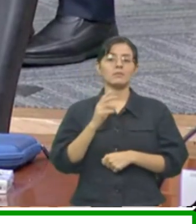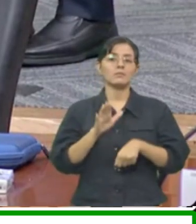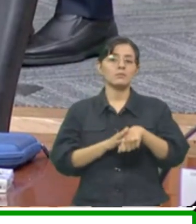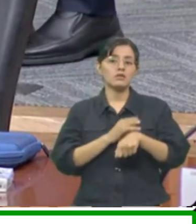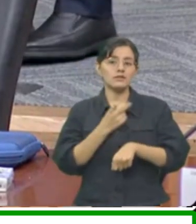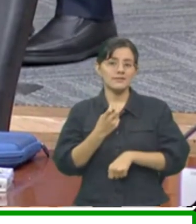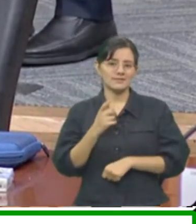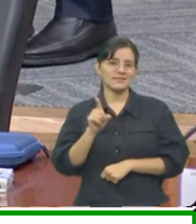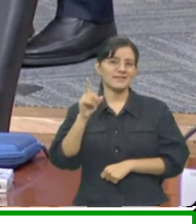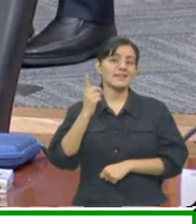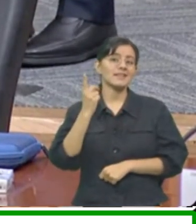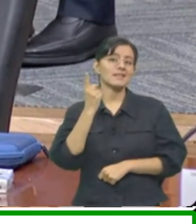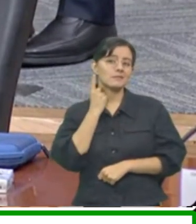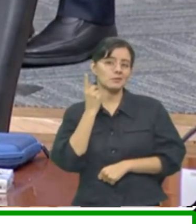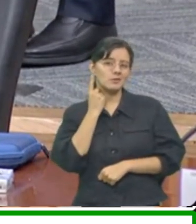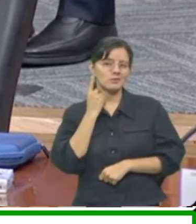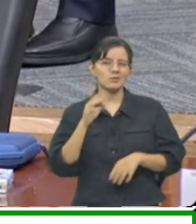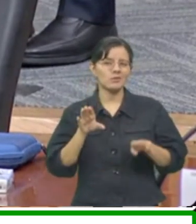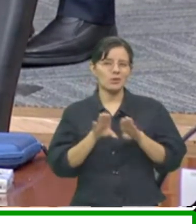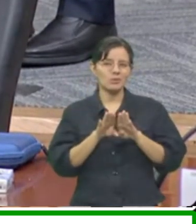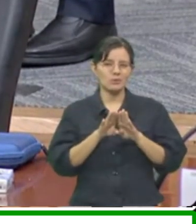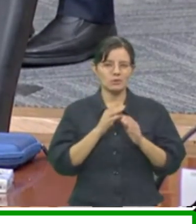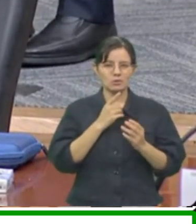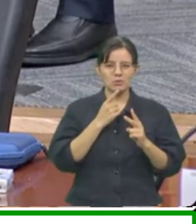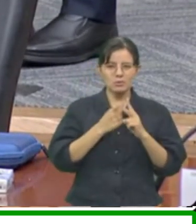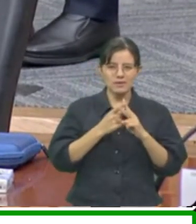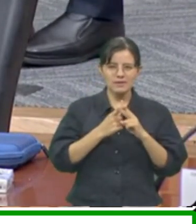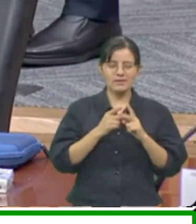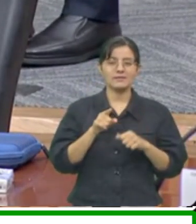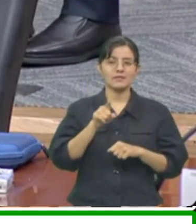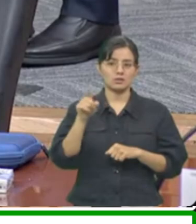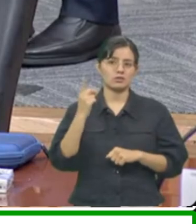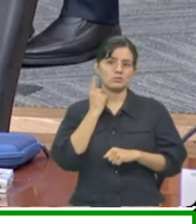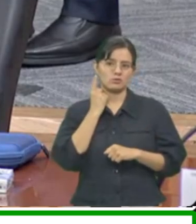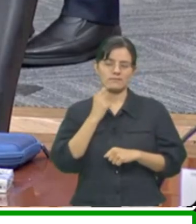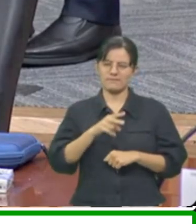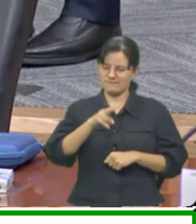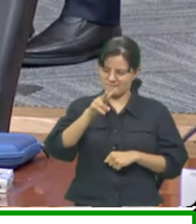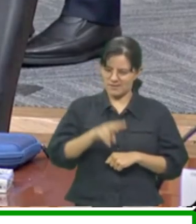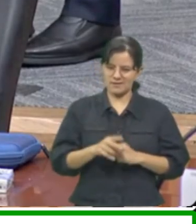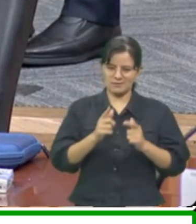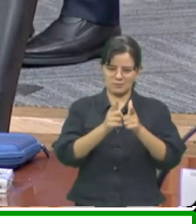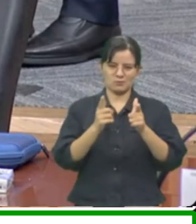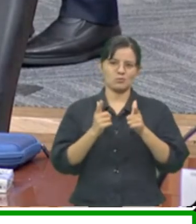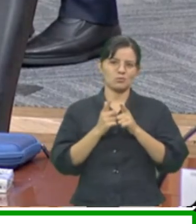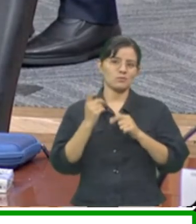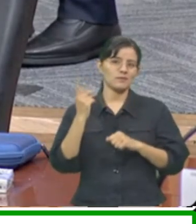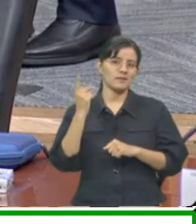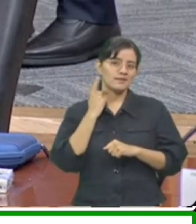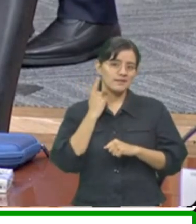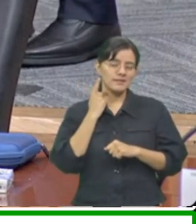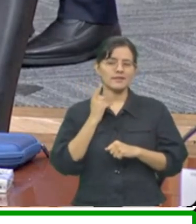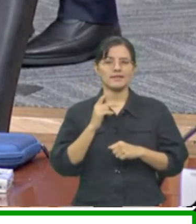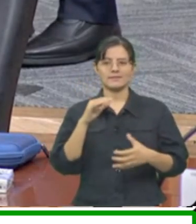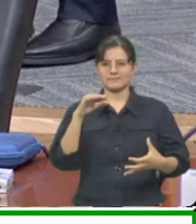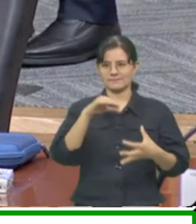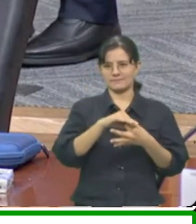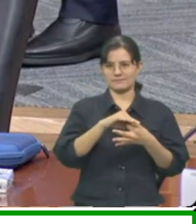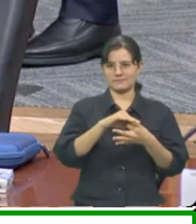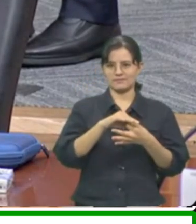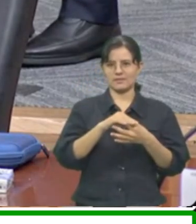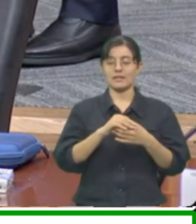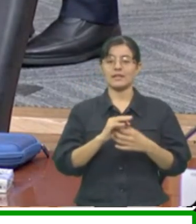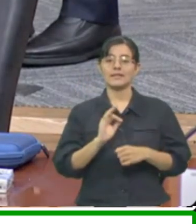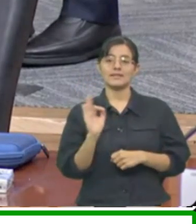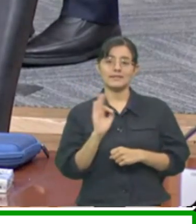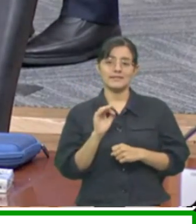se cuentan como diputados del partido al que realmente pertenecen, independientemente de las formalidades que se esgriman